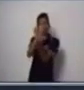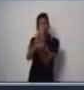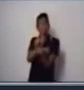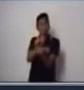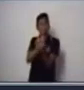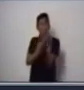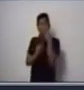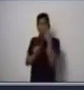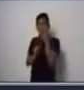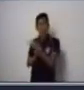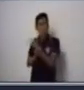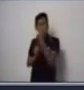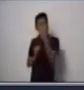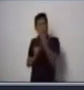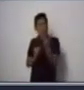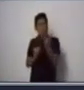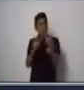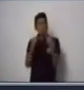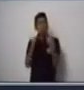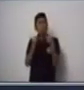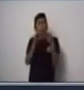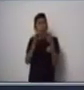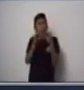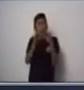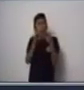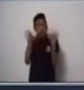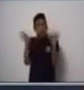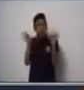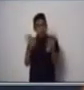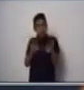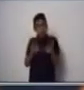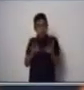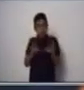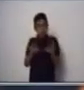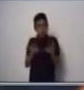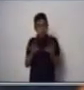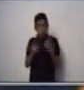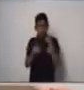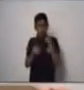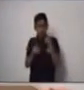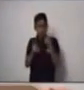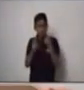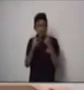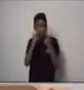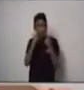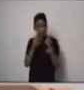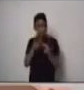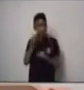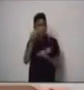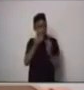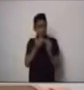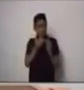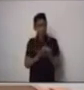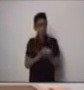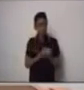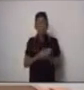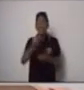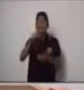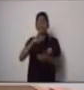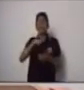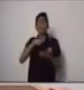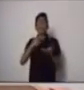hacemos fuerte el doblez y obtenemos más gavetas ahora tenemos seis